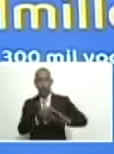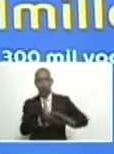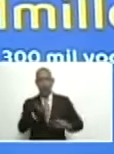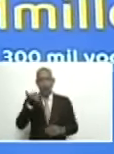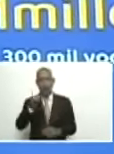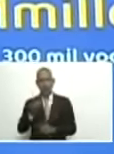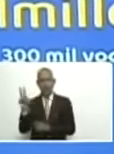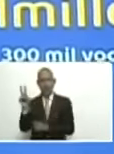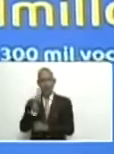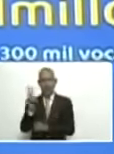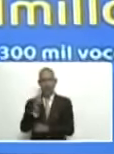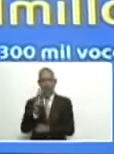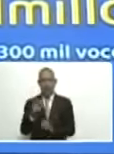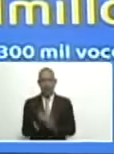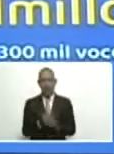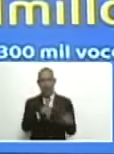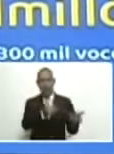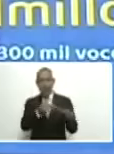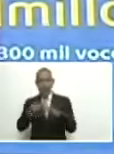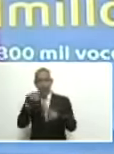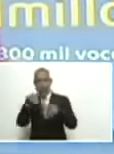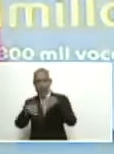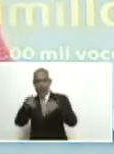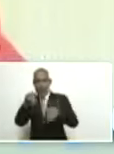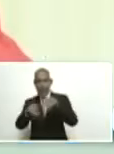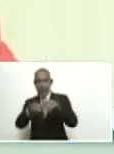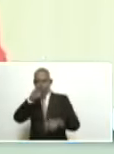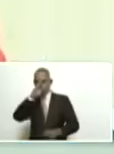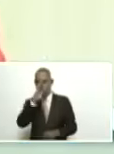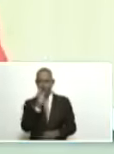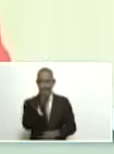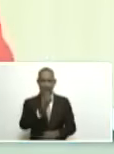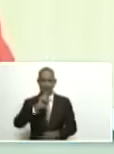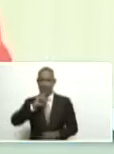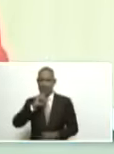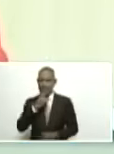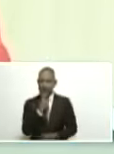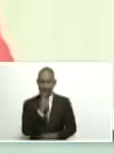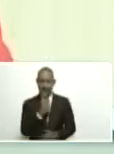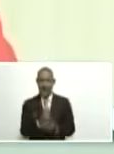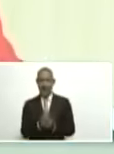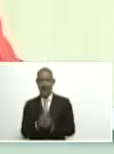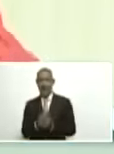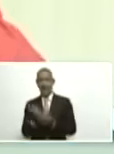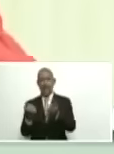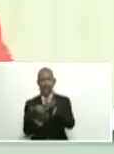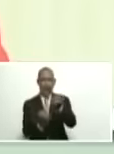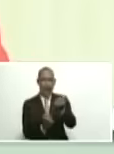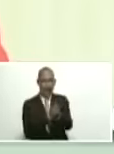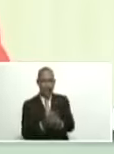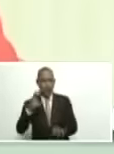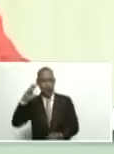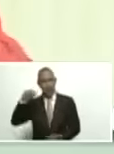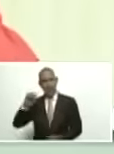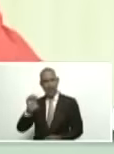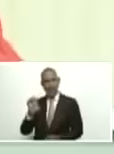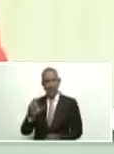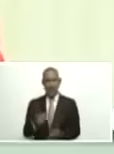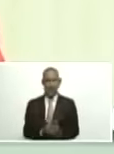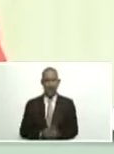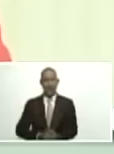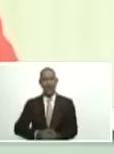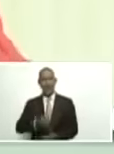Venezuela. Ya han hecho sus elecciones de manera directa, secreta, con apoyo del Consejo Nacional Electoral,